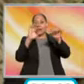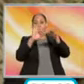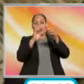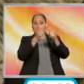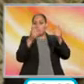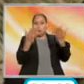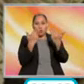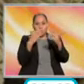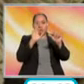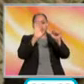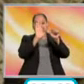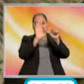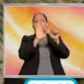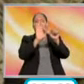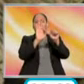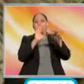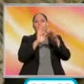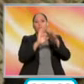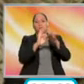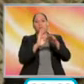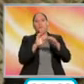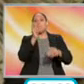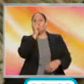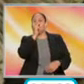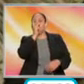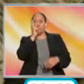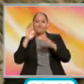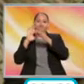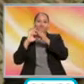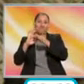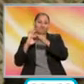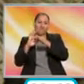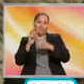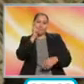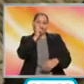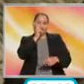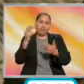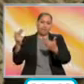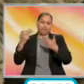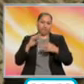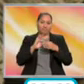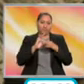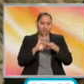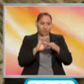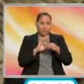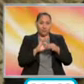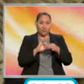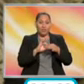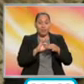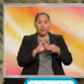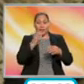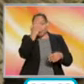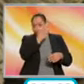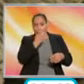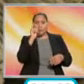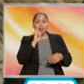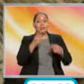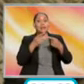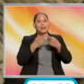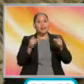nos habla de una gran unión con la figura paterna, que es el apellido de su padre, ¿no? Y entonces vamos a ver que ella no hace